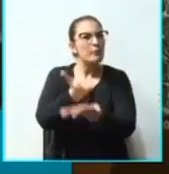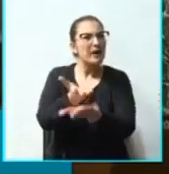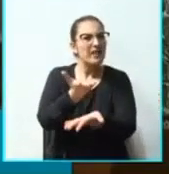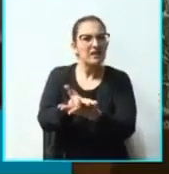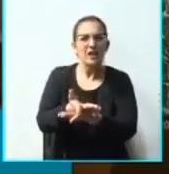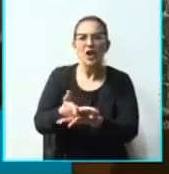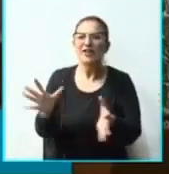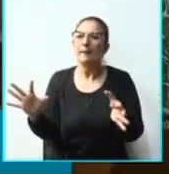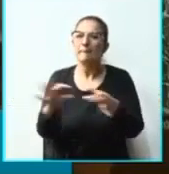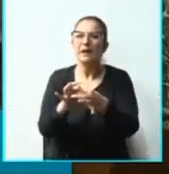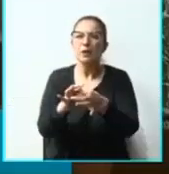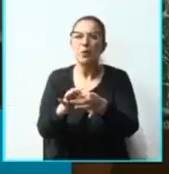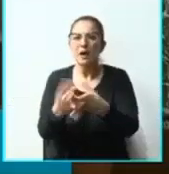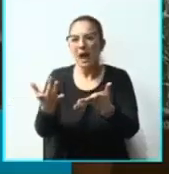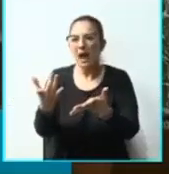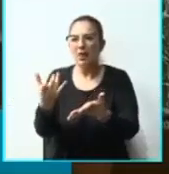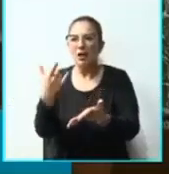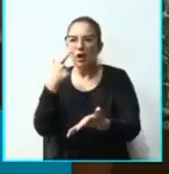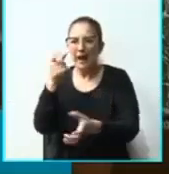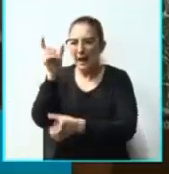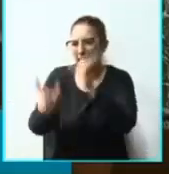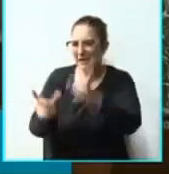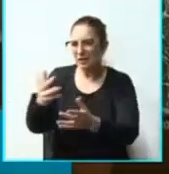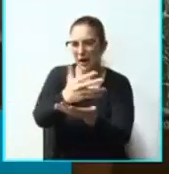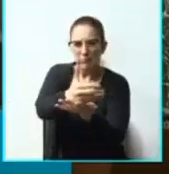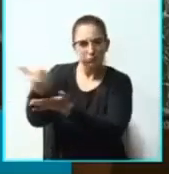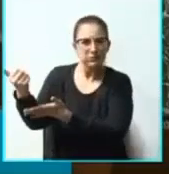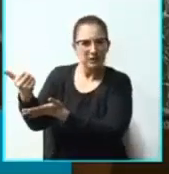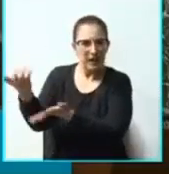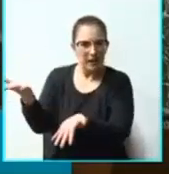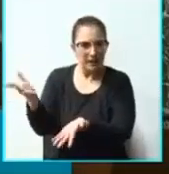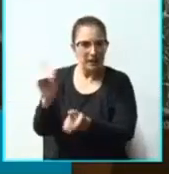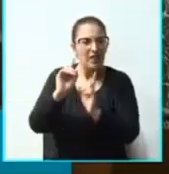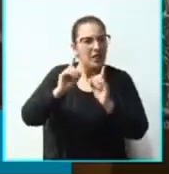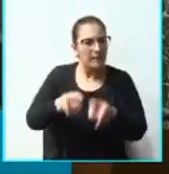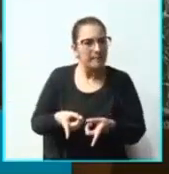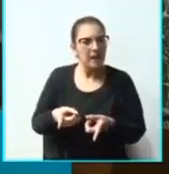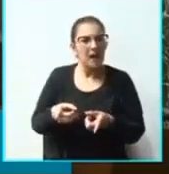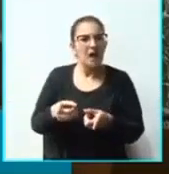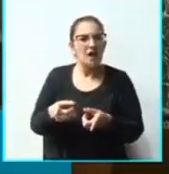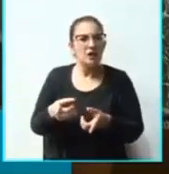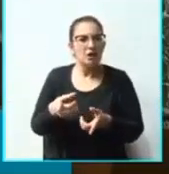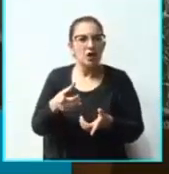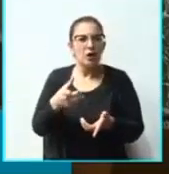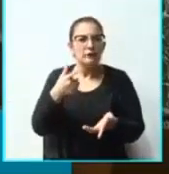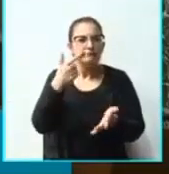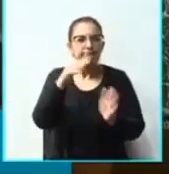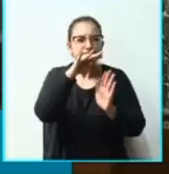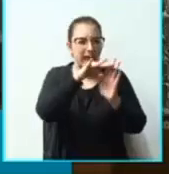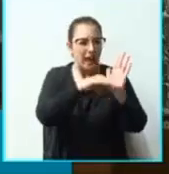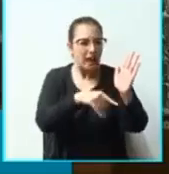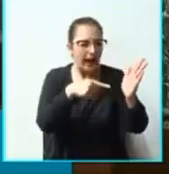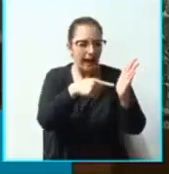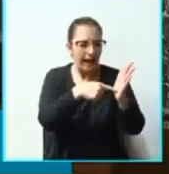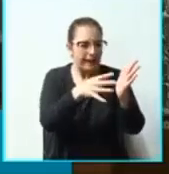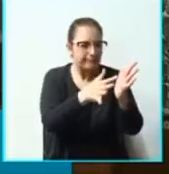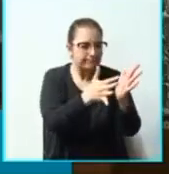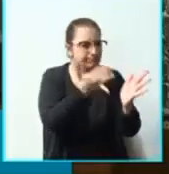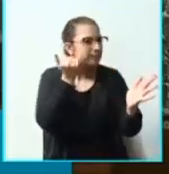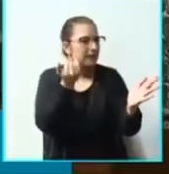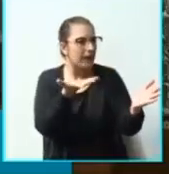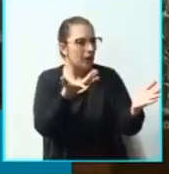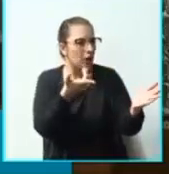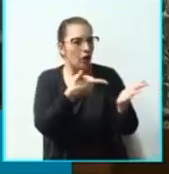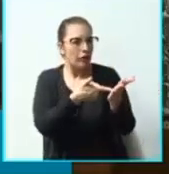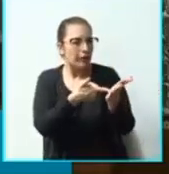de los desaparecidos, de los 30.000, no solo es un reclamo que tiene que ver con encontrar elementos que nos permitan saber la